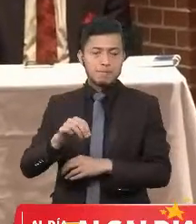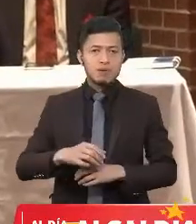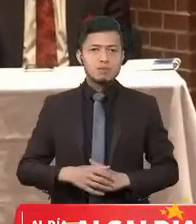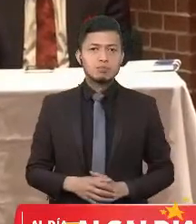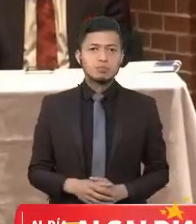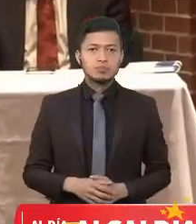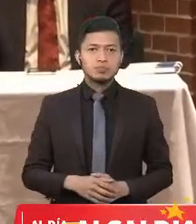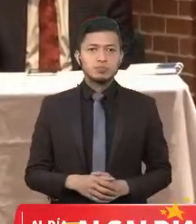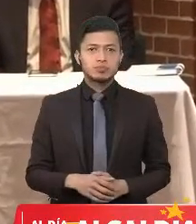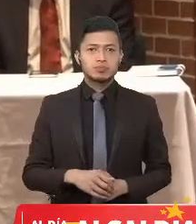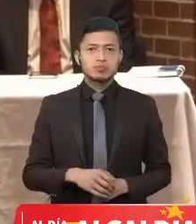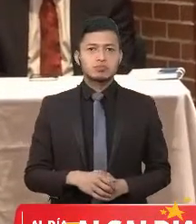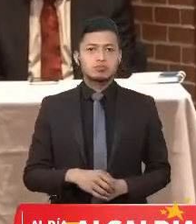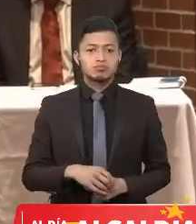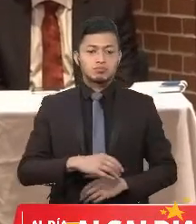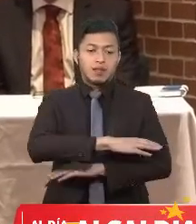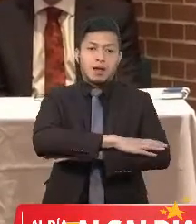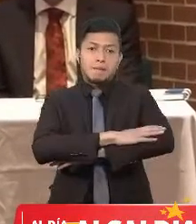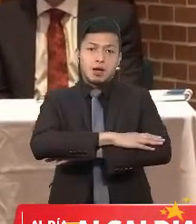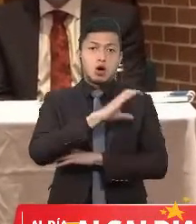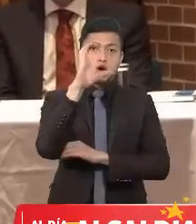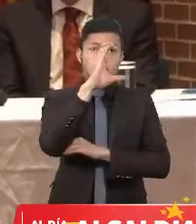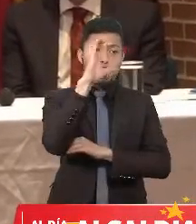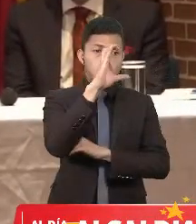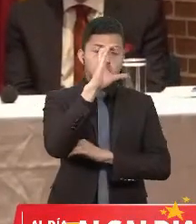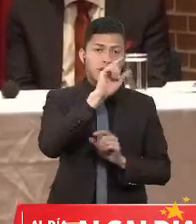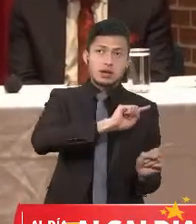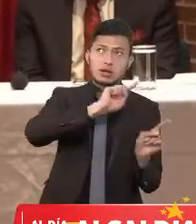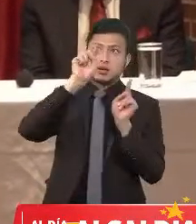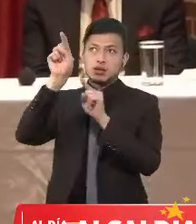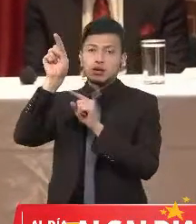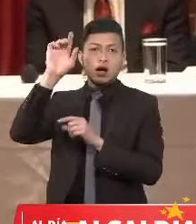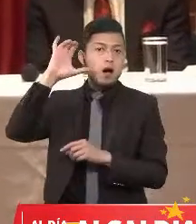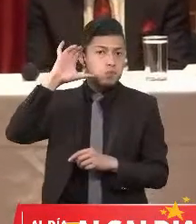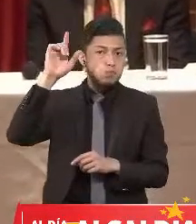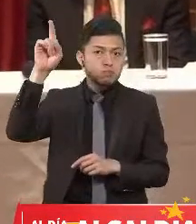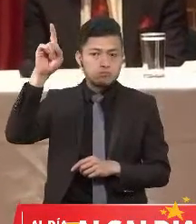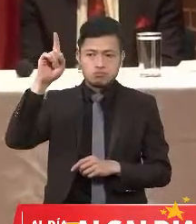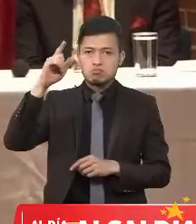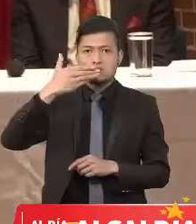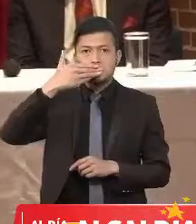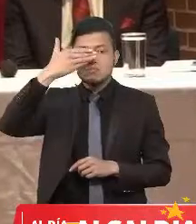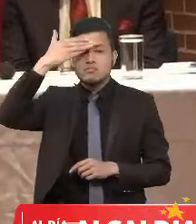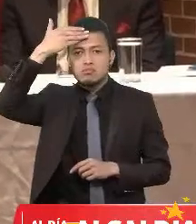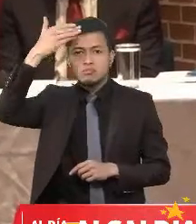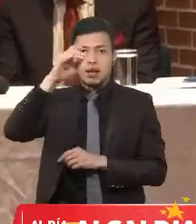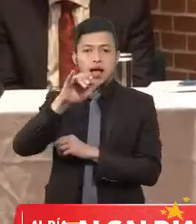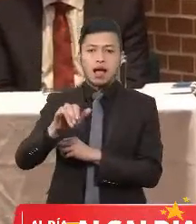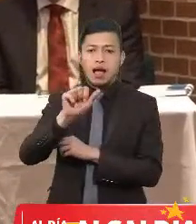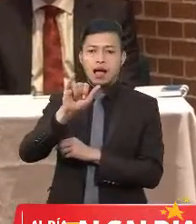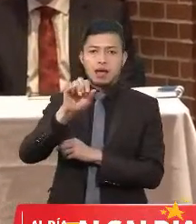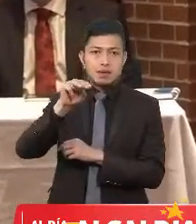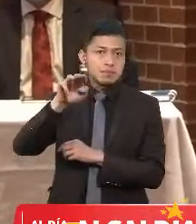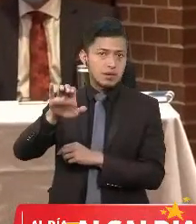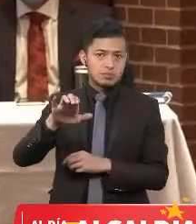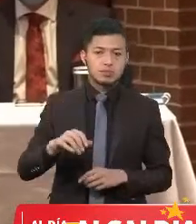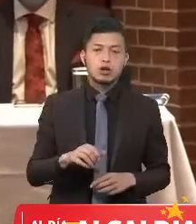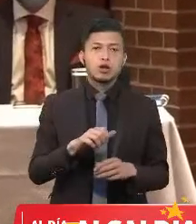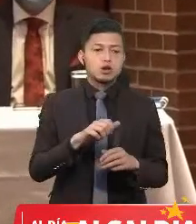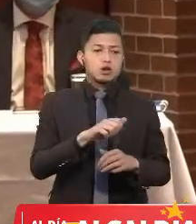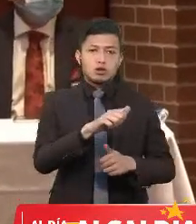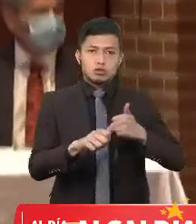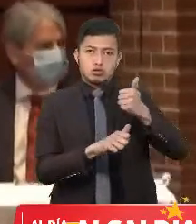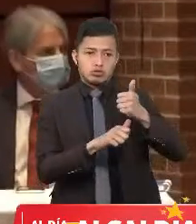su excelencia el embajador de Colombia en Emiratos Árabes Unidos, el señor Jaime Amin, el subsecretario de Servicios de Salud